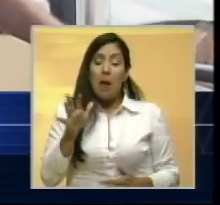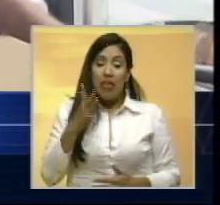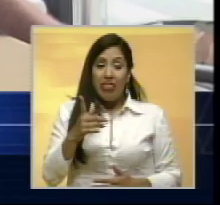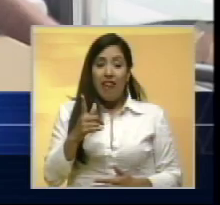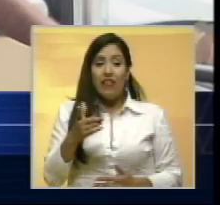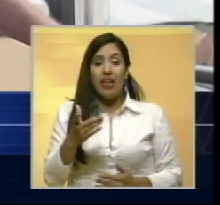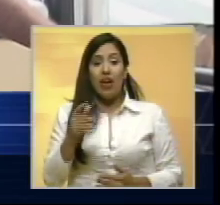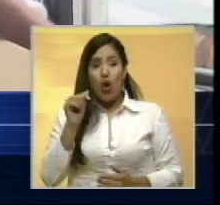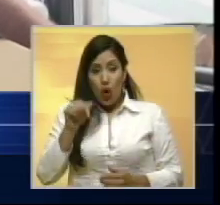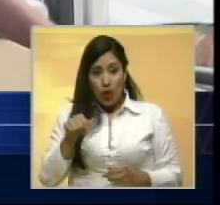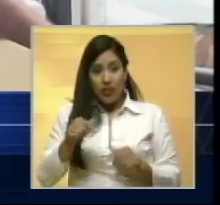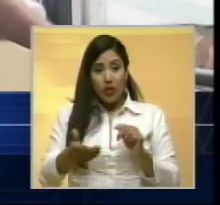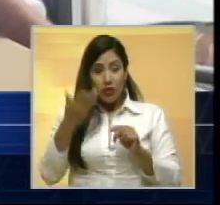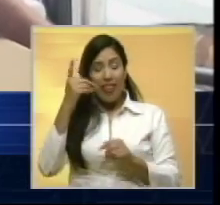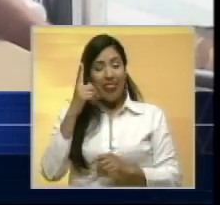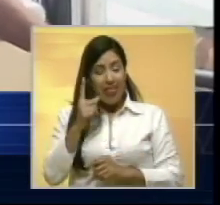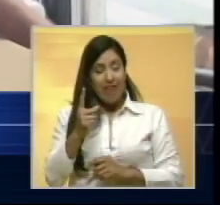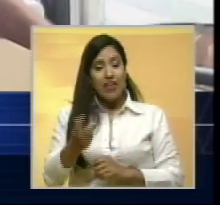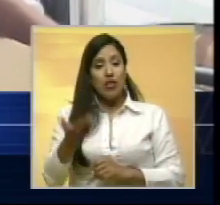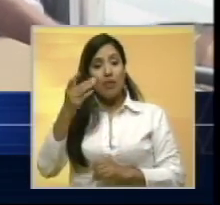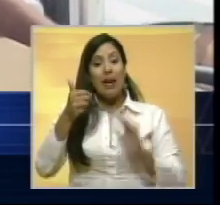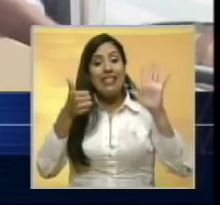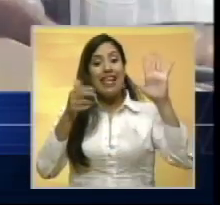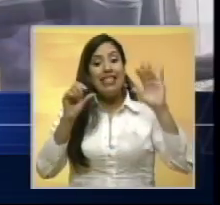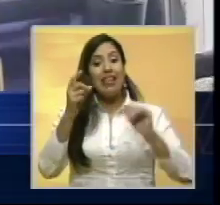legal, ahorita como debería estar este pasaje en